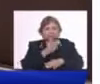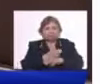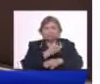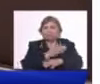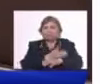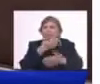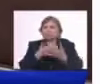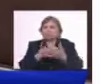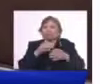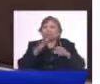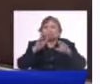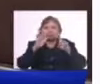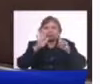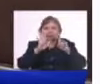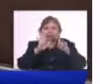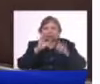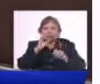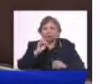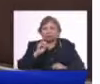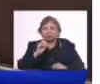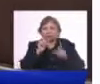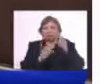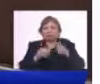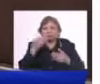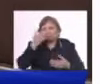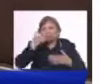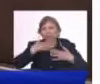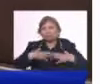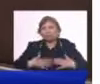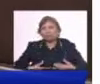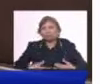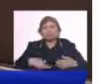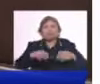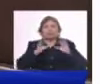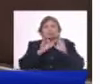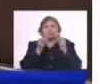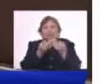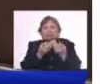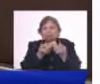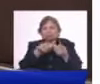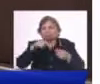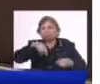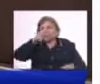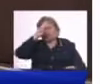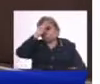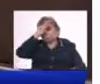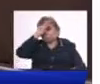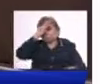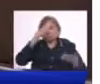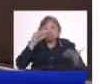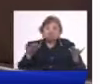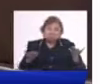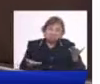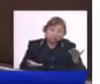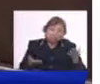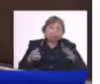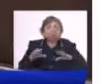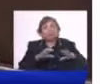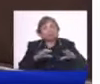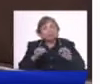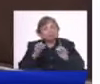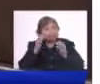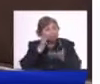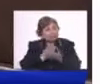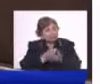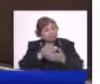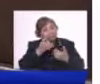avancemos porque hay 60 familias de luto en el Perú. Y por esas 60 familias de luto en el Perú, si hay que hacer un acto